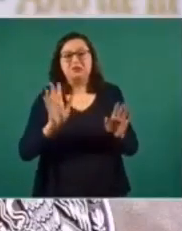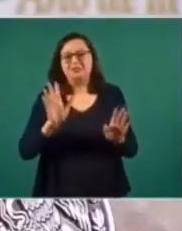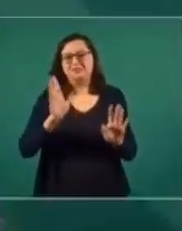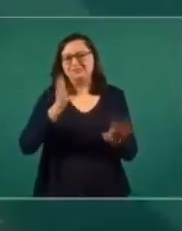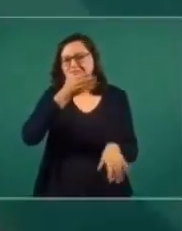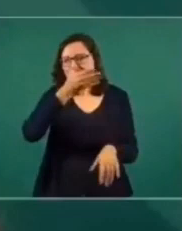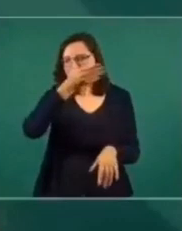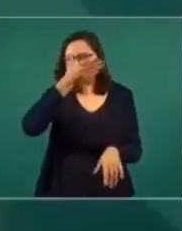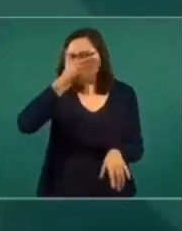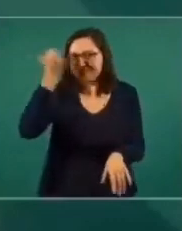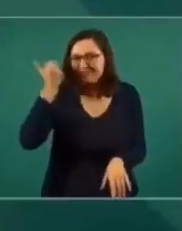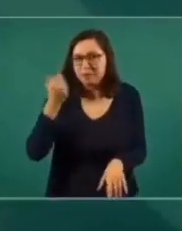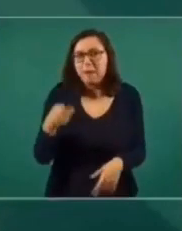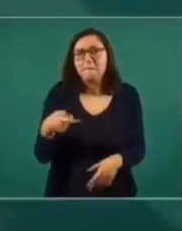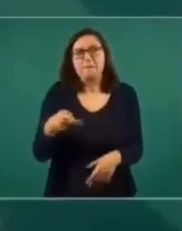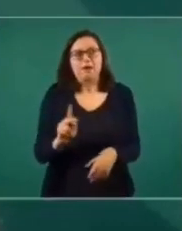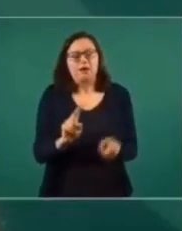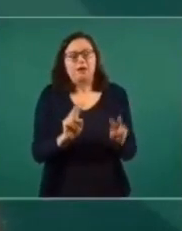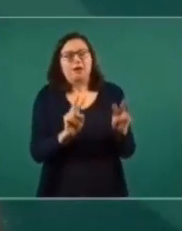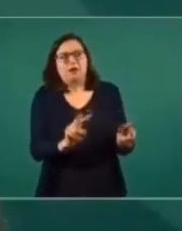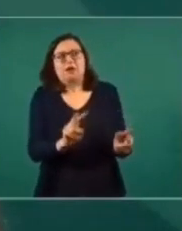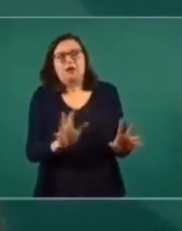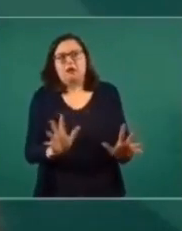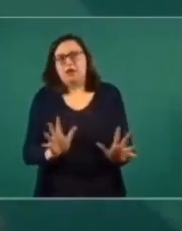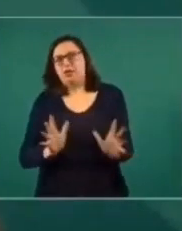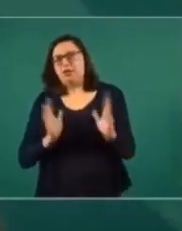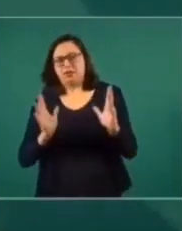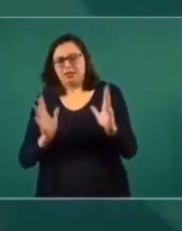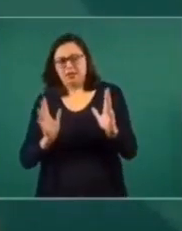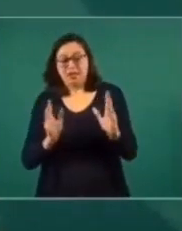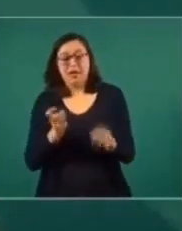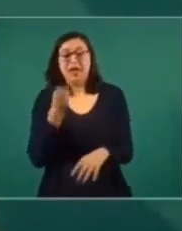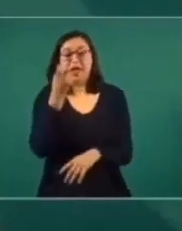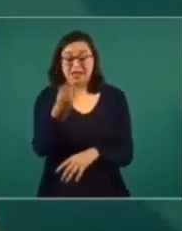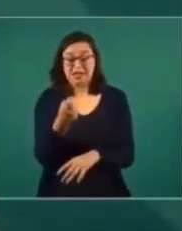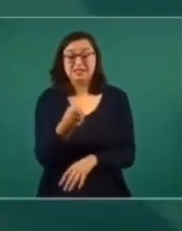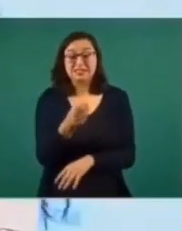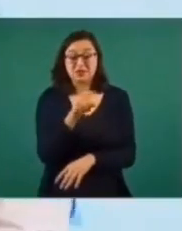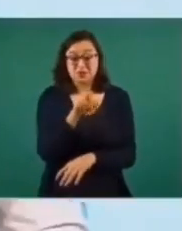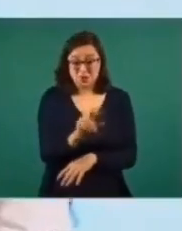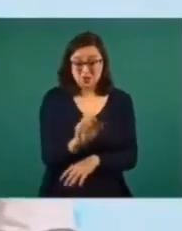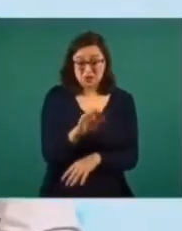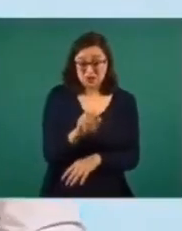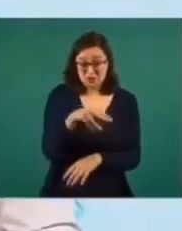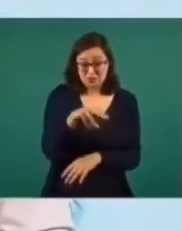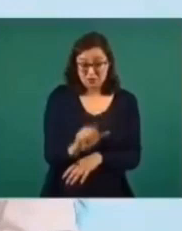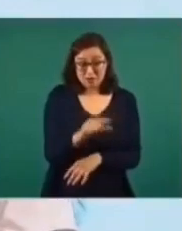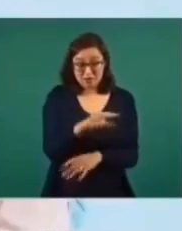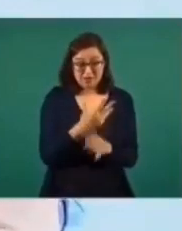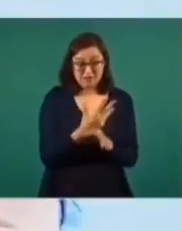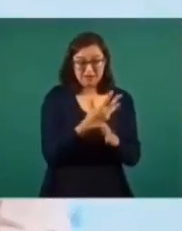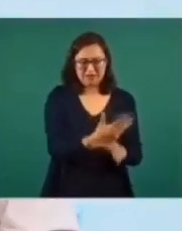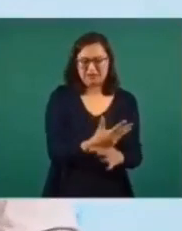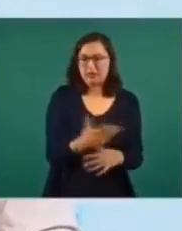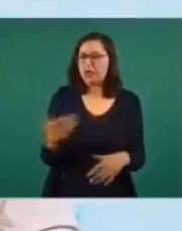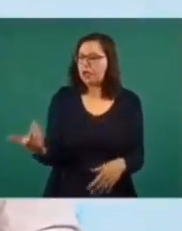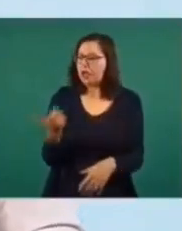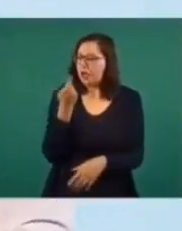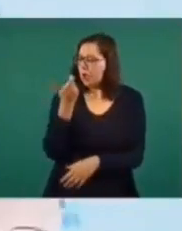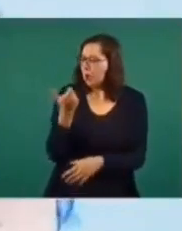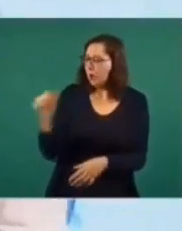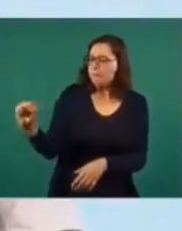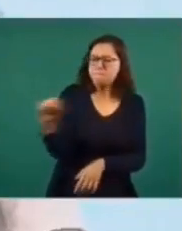Aquí Reforma quiere destacar que la Comisión Federal de Electricidad subió las tarifas de alto consumo